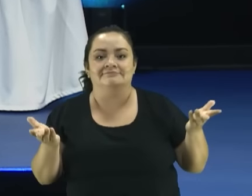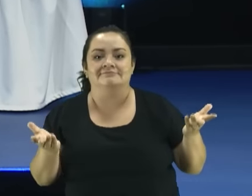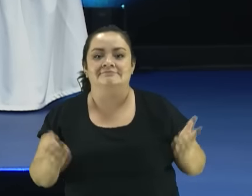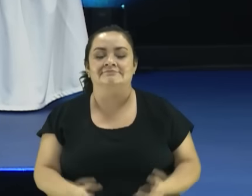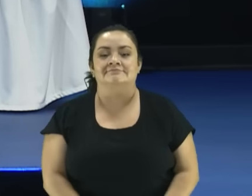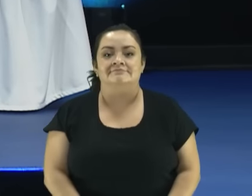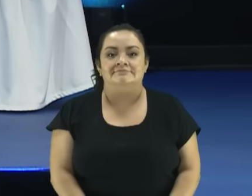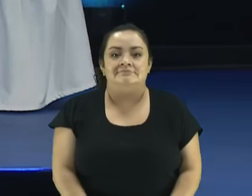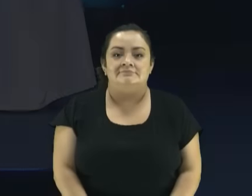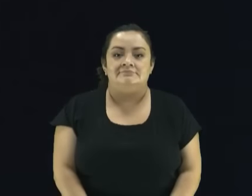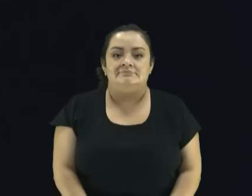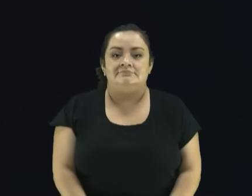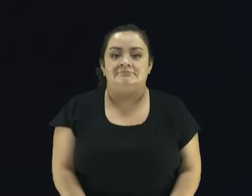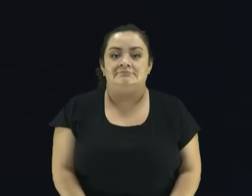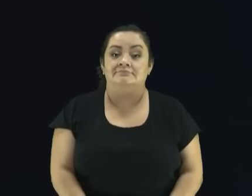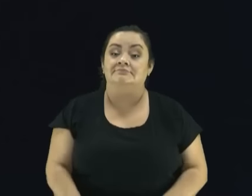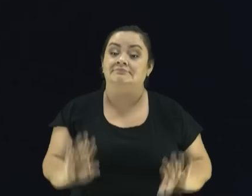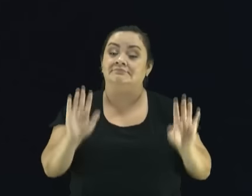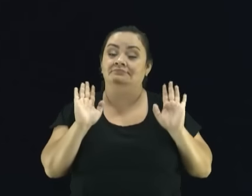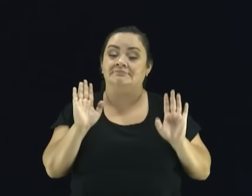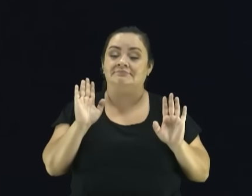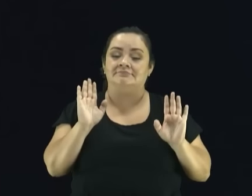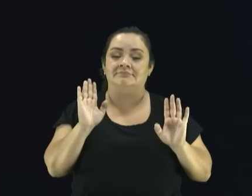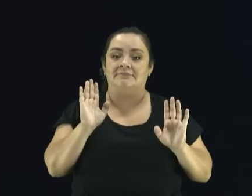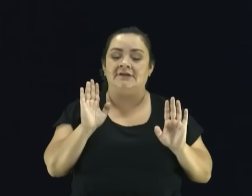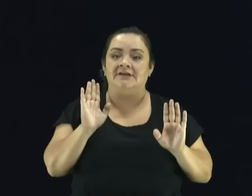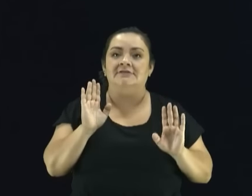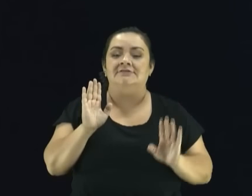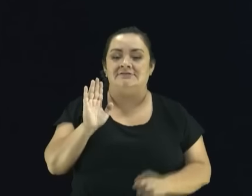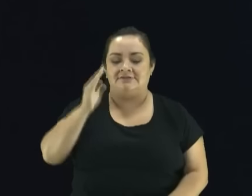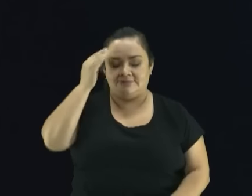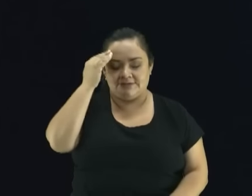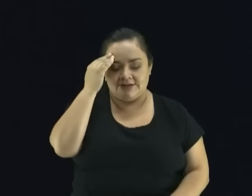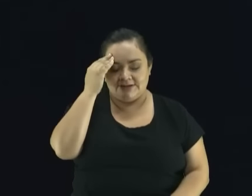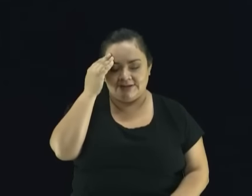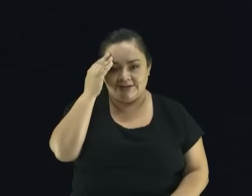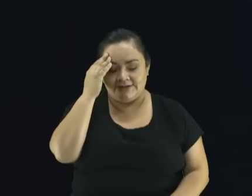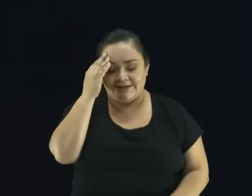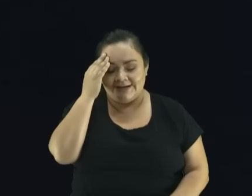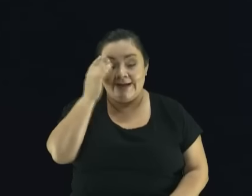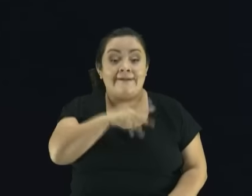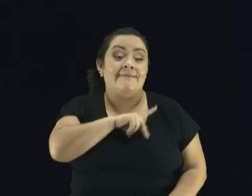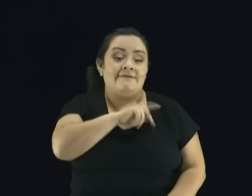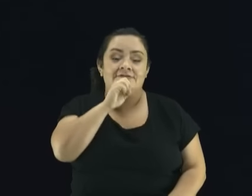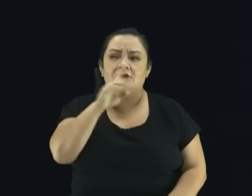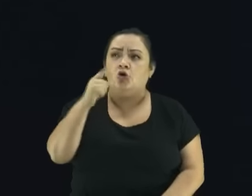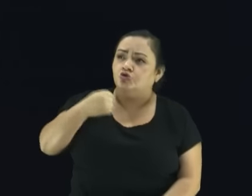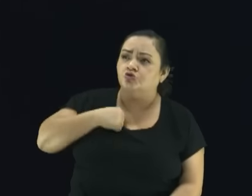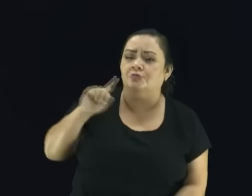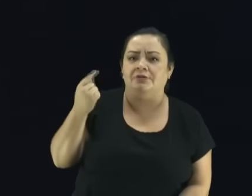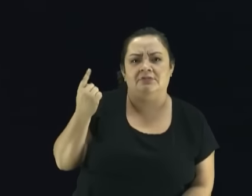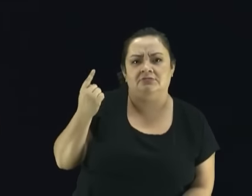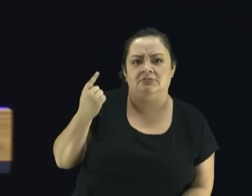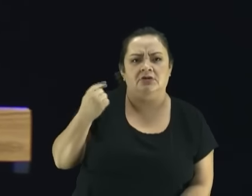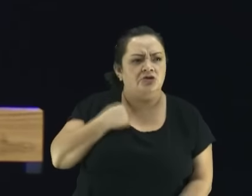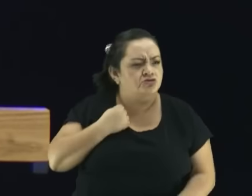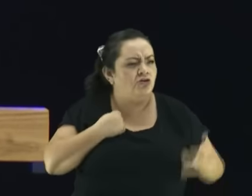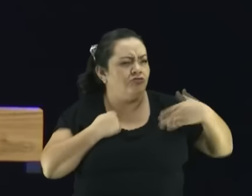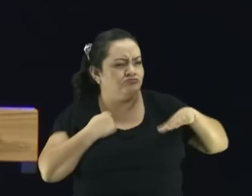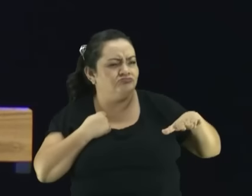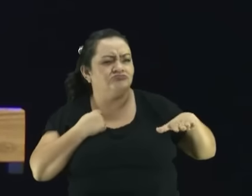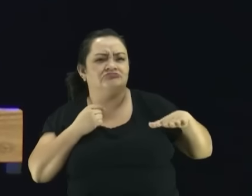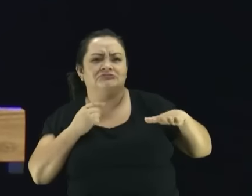palabra pero este señor sabemos que está en la lista porque dijo saben qué de los cuales Yo soy el primero No yo no le hago mal a nadie Usted sabe